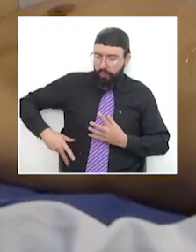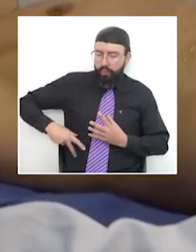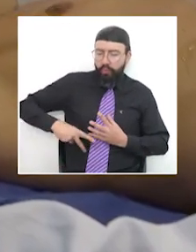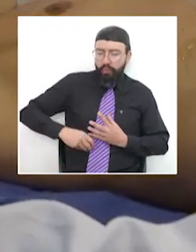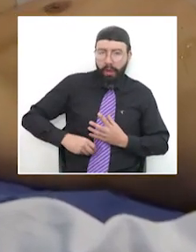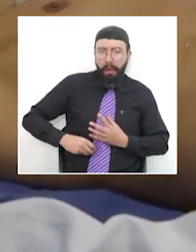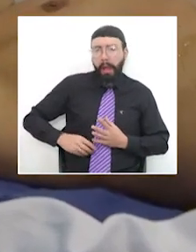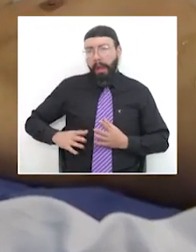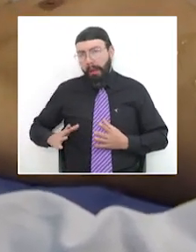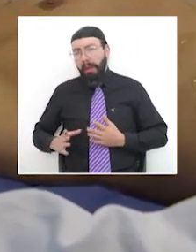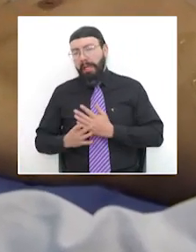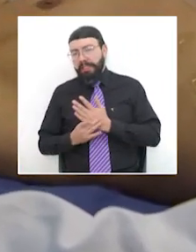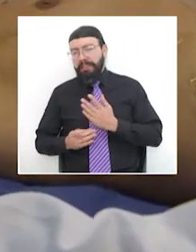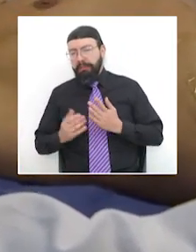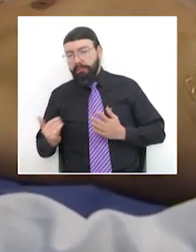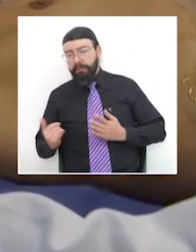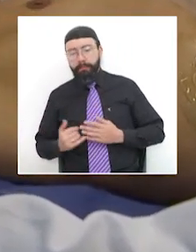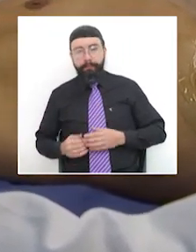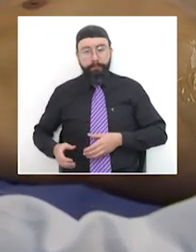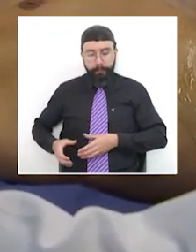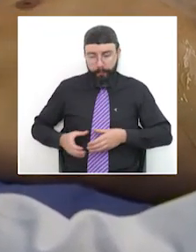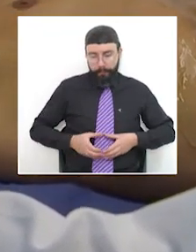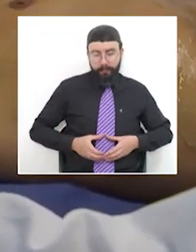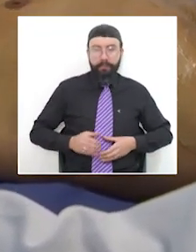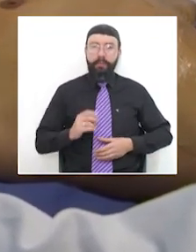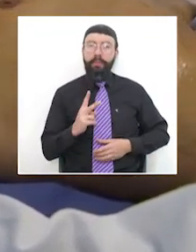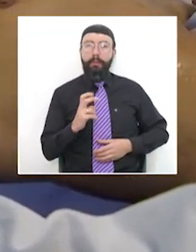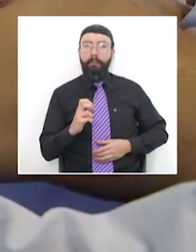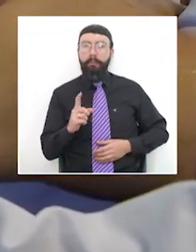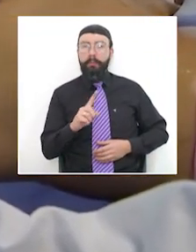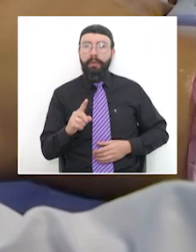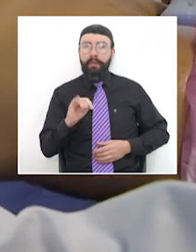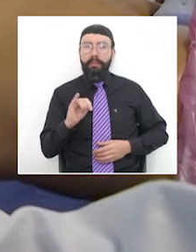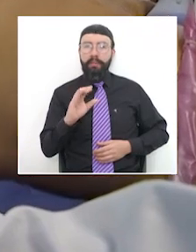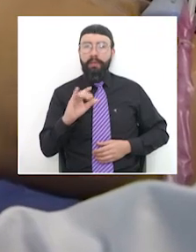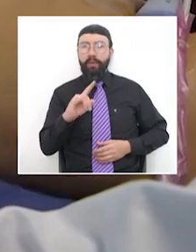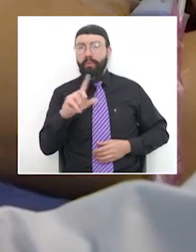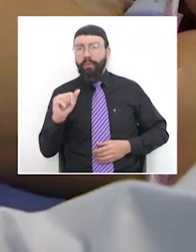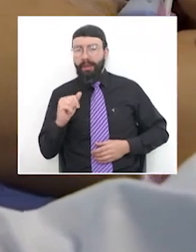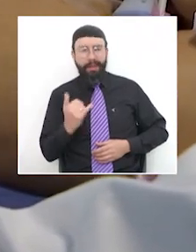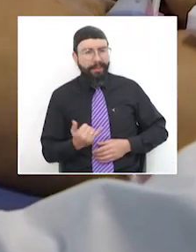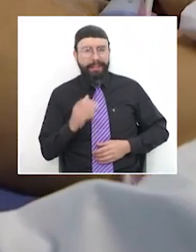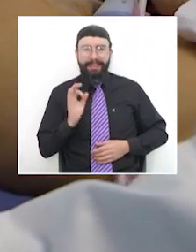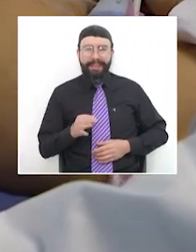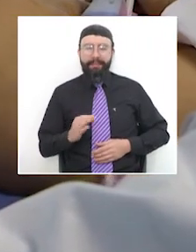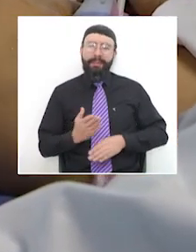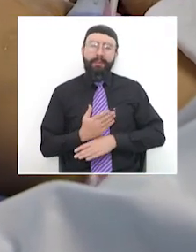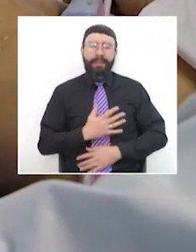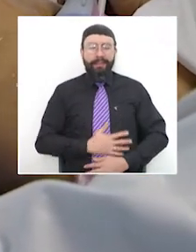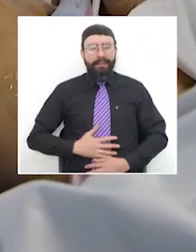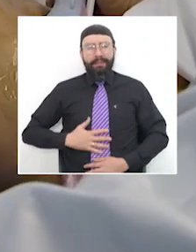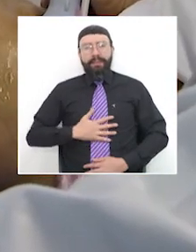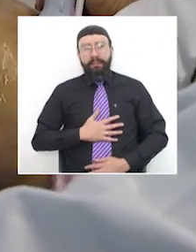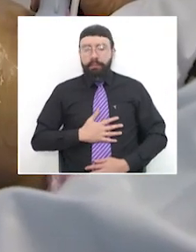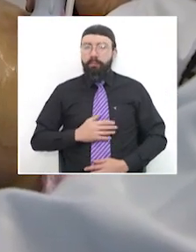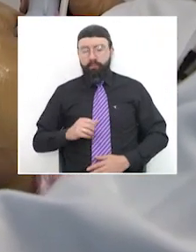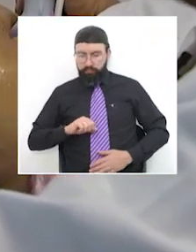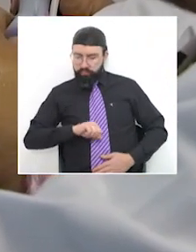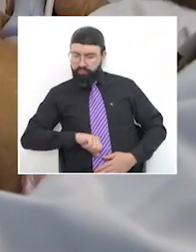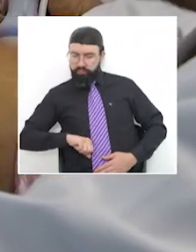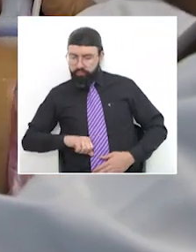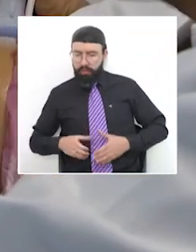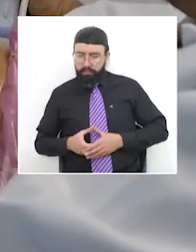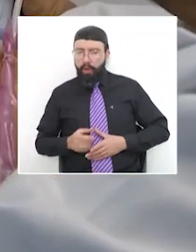vemos perfectamente la vesícula. Esa es una de las partes que siempre que hay un problema digestivo tenemos que ver, tanto la